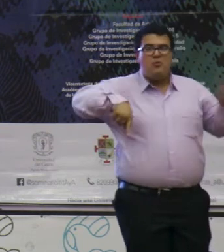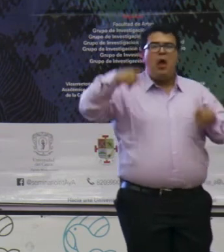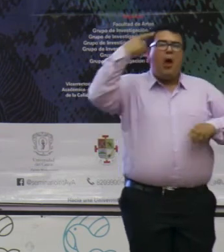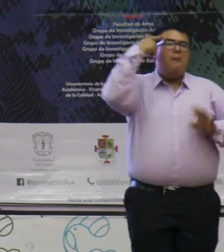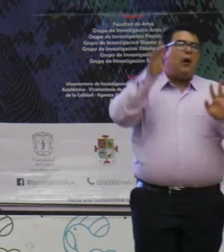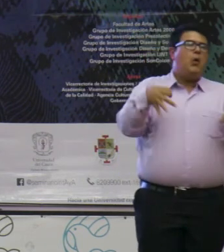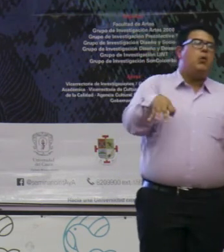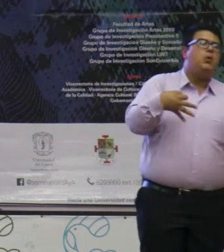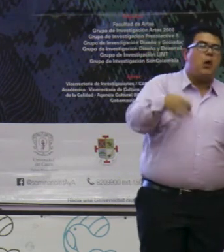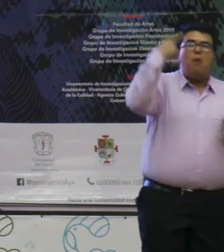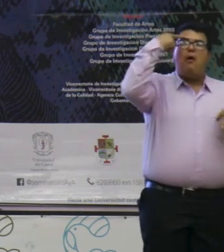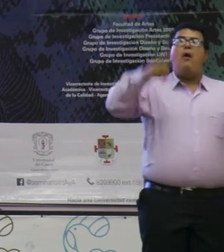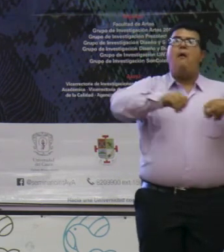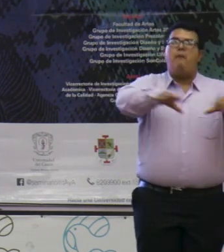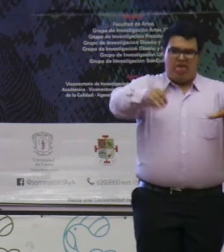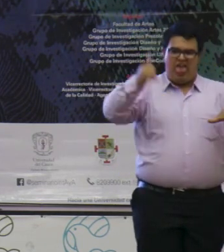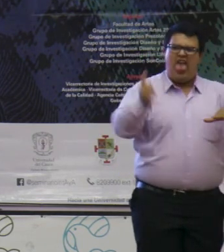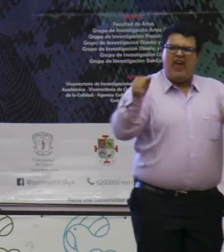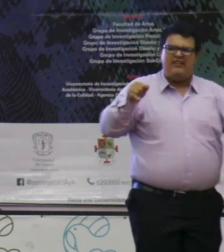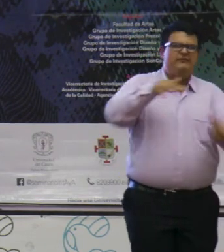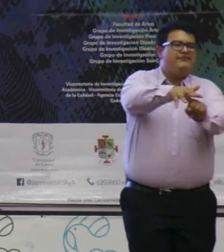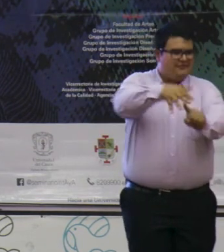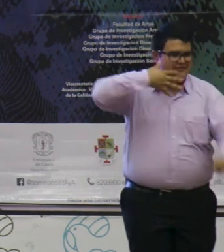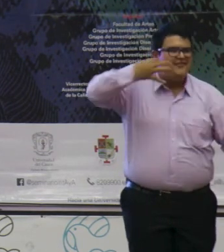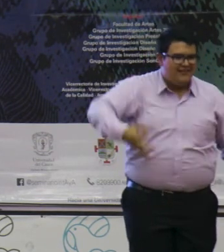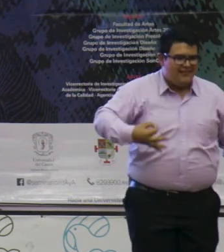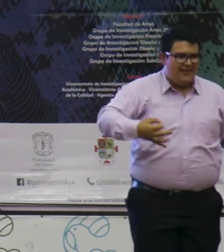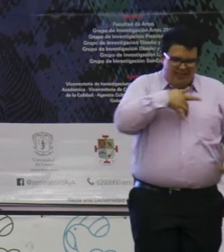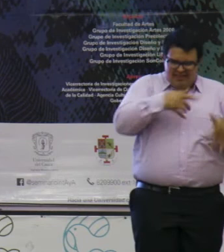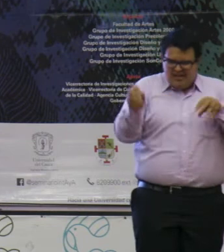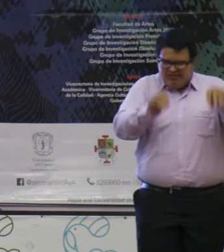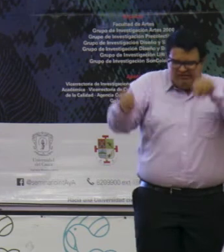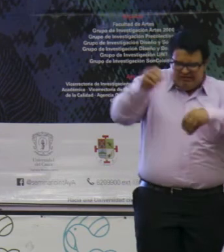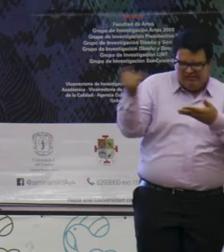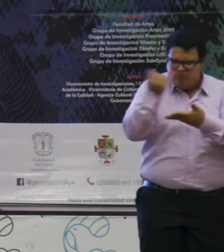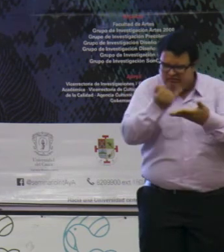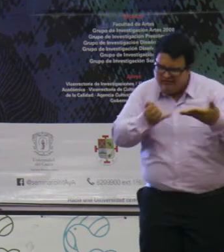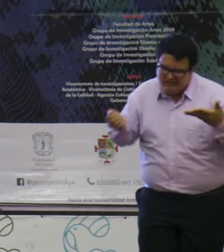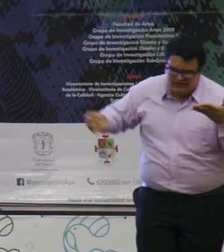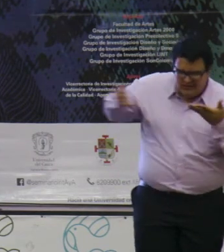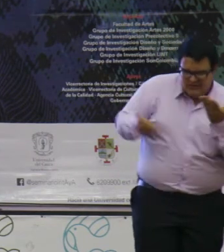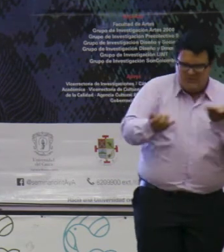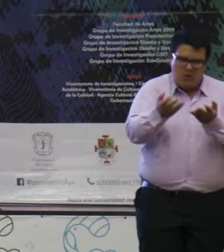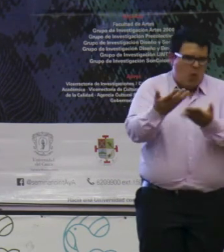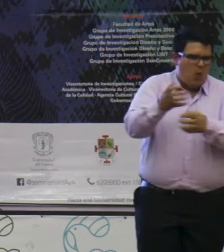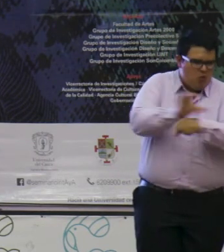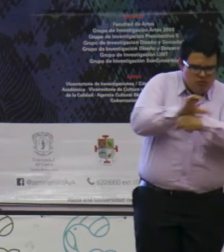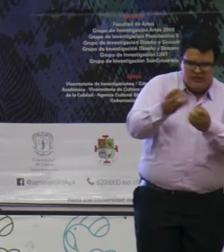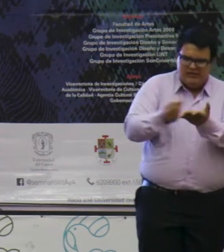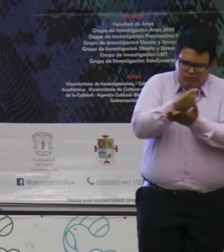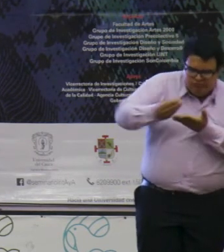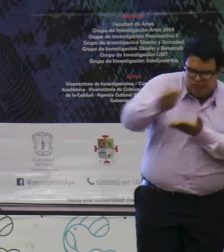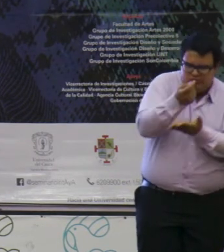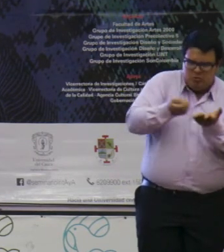Es increíble. Muchos son súper ingenuos. No se dan cuenta lo que arman. No tienen ni idea de lo que arman y además no tienen ni idea de